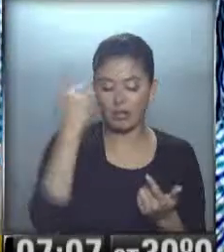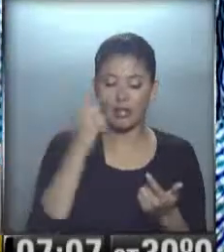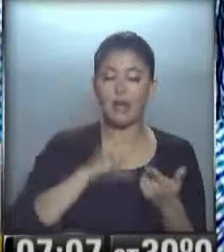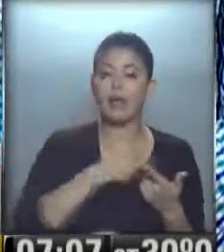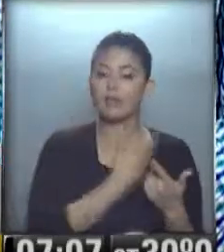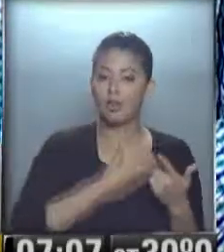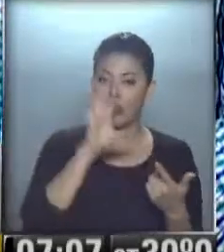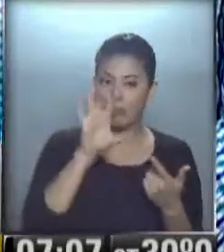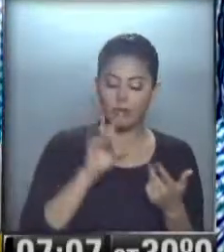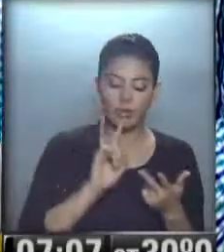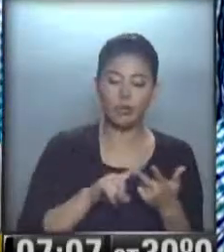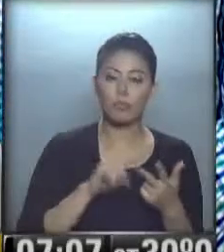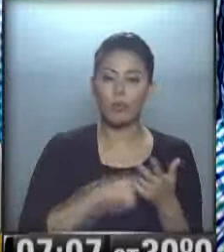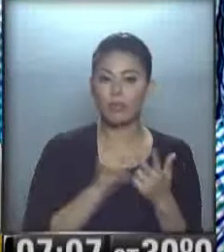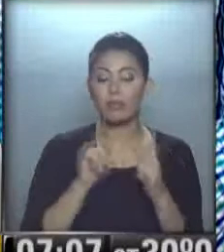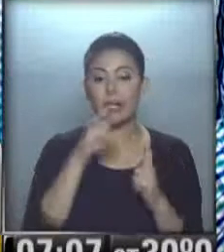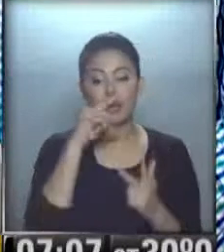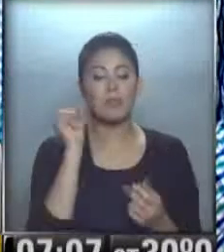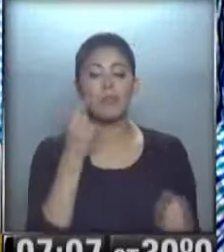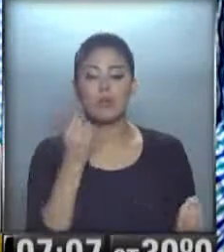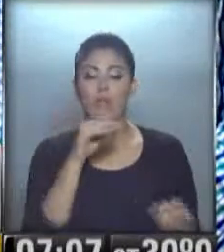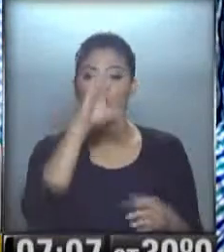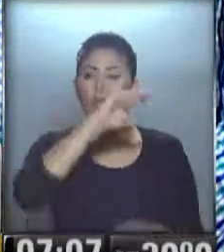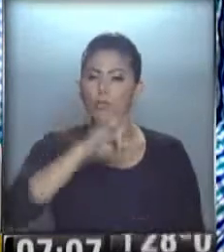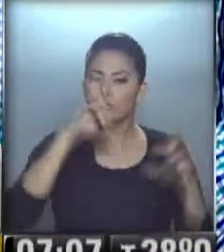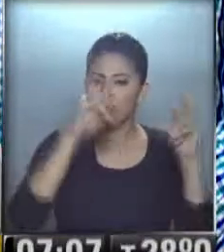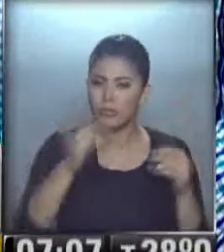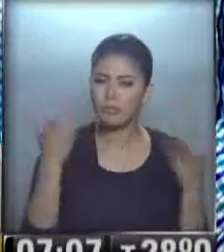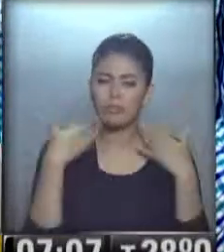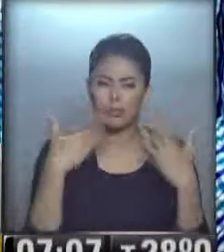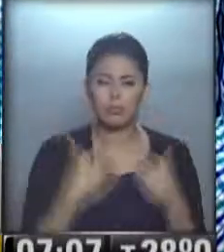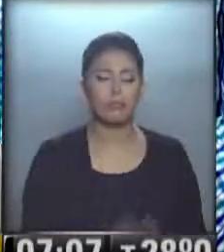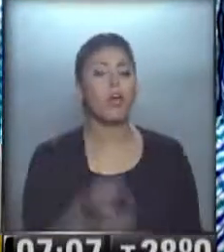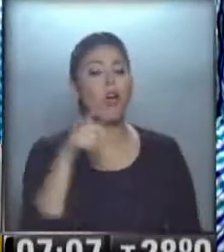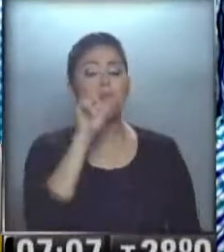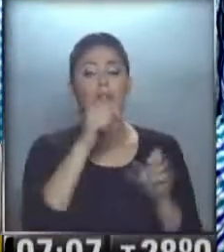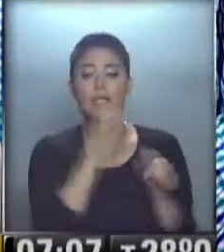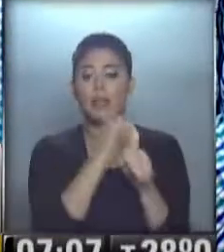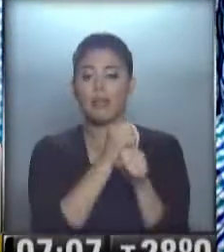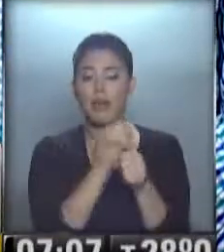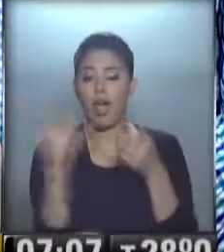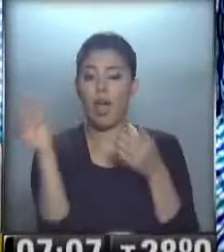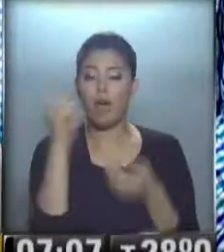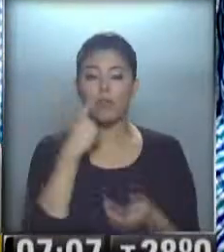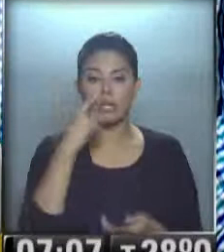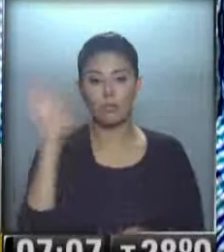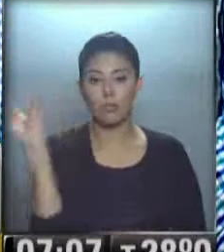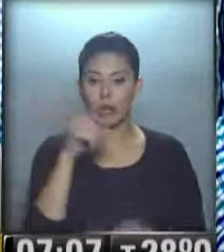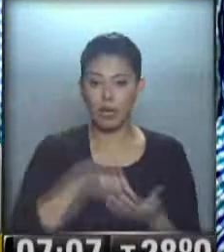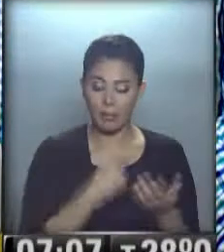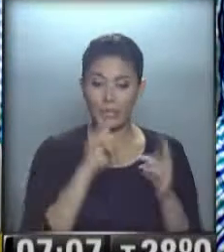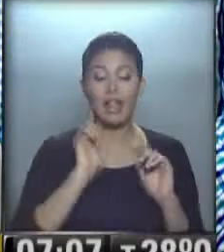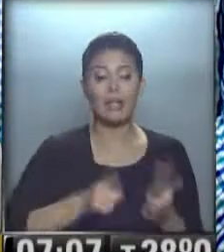de calor, las altas temperaturas y los cortes de luz. Hoy será una jornada de asueto tanto para los empleados municipales de la Ciudad de Buenos Aires como para